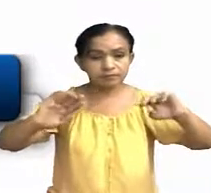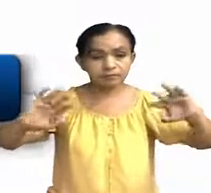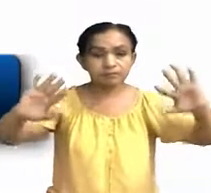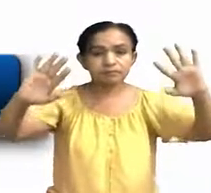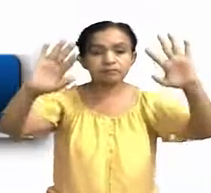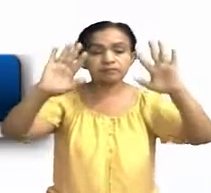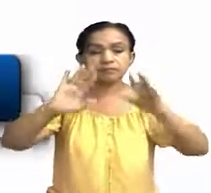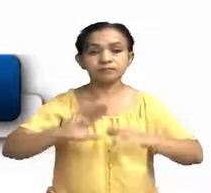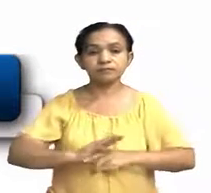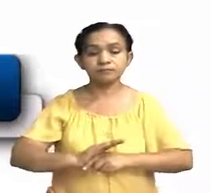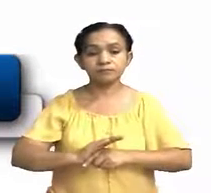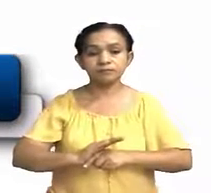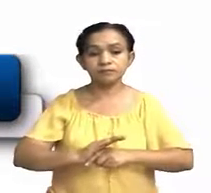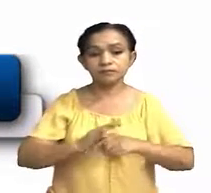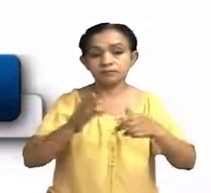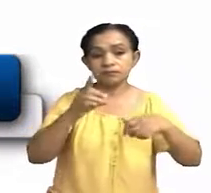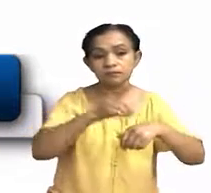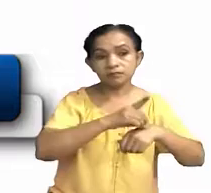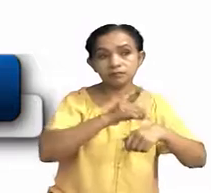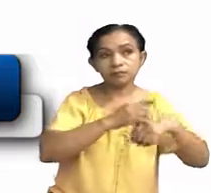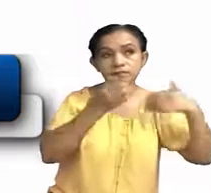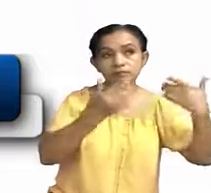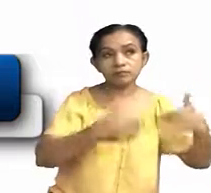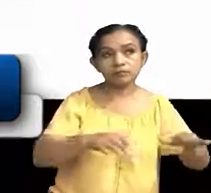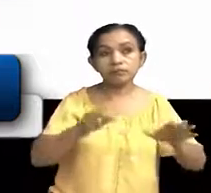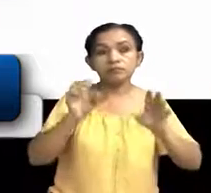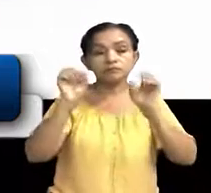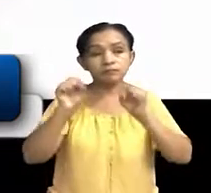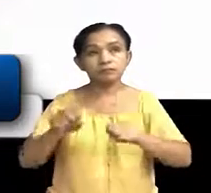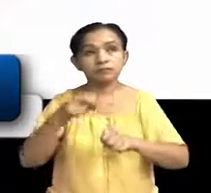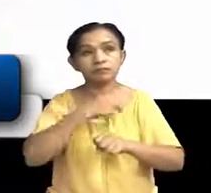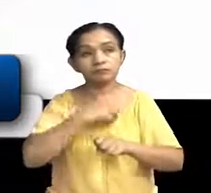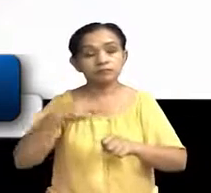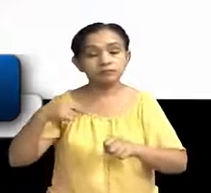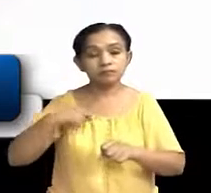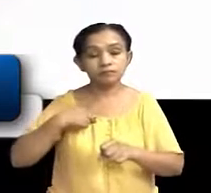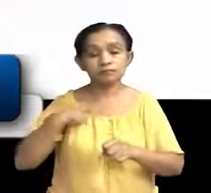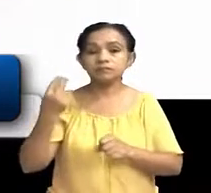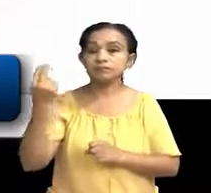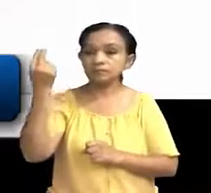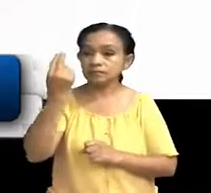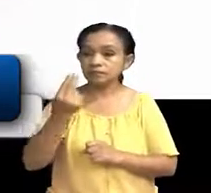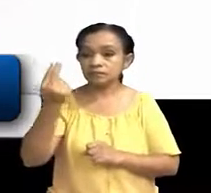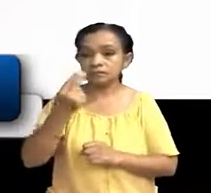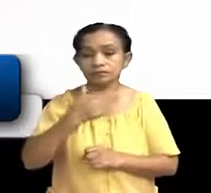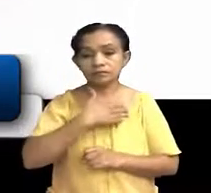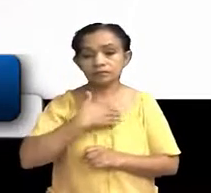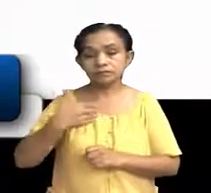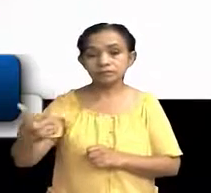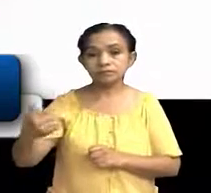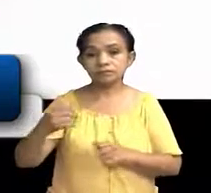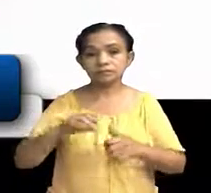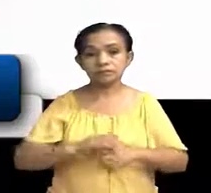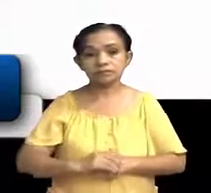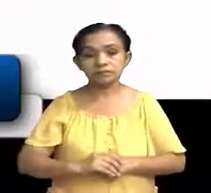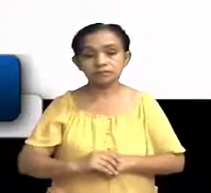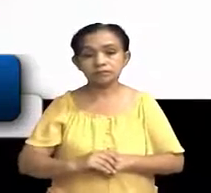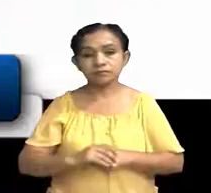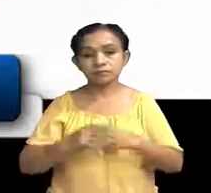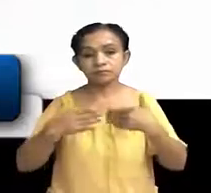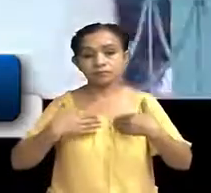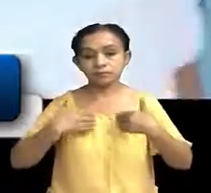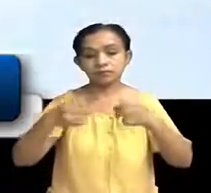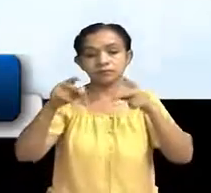medicina tradicional son útiles para mejorar la salud